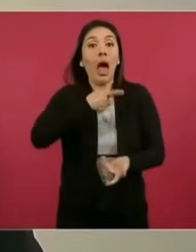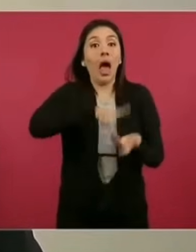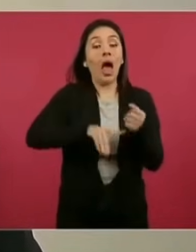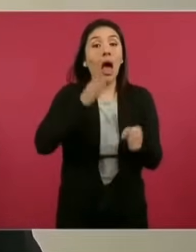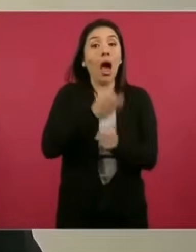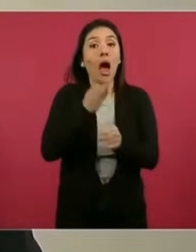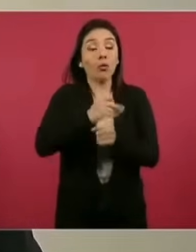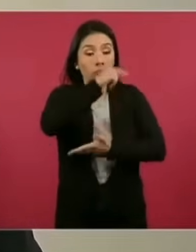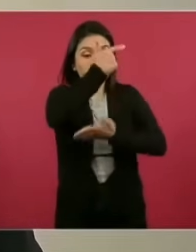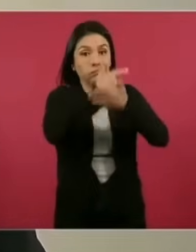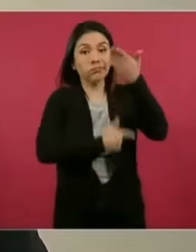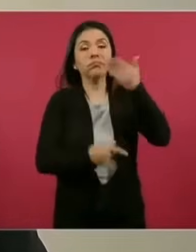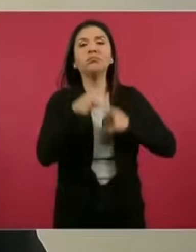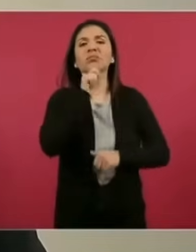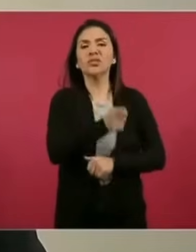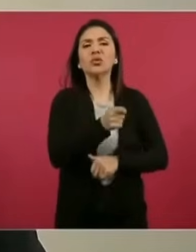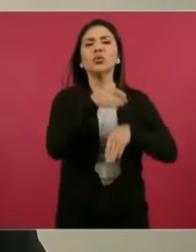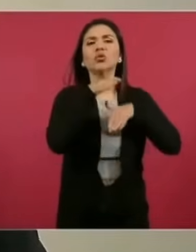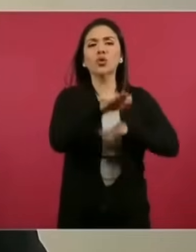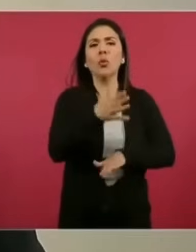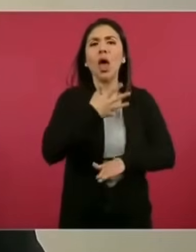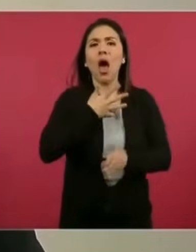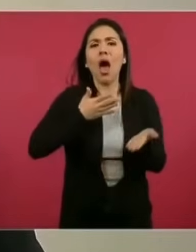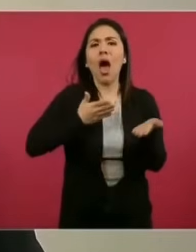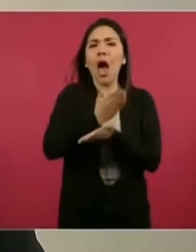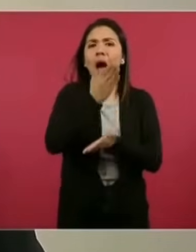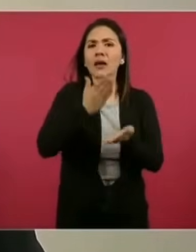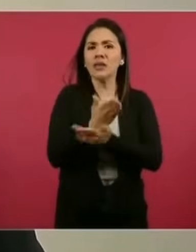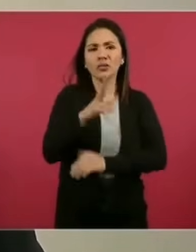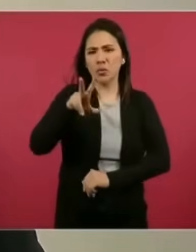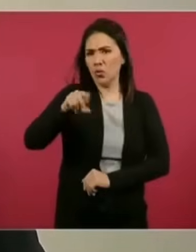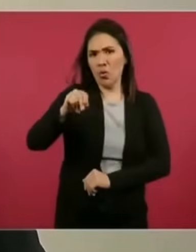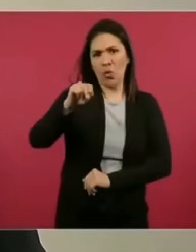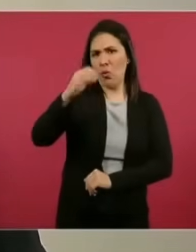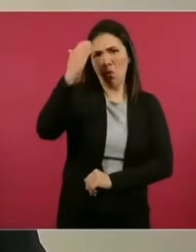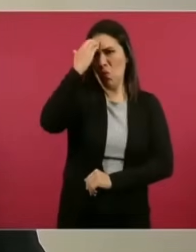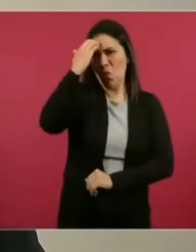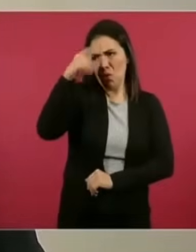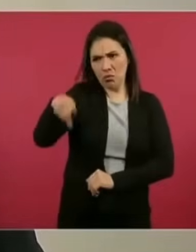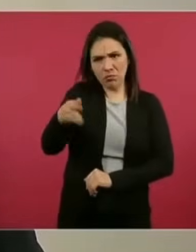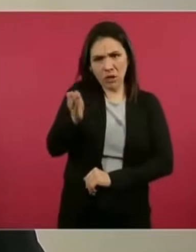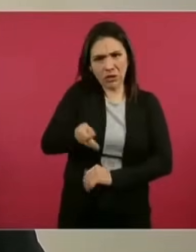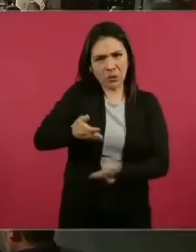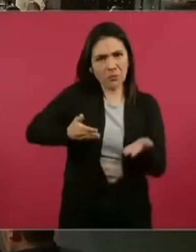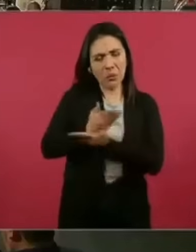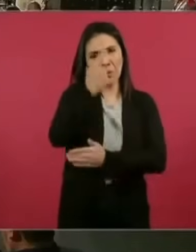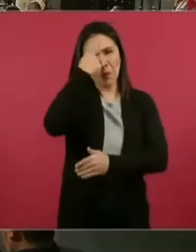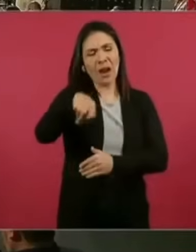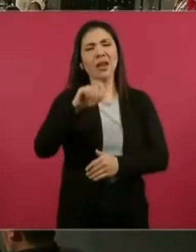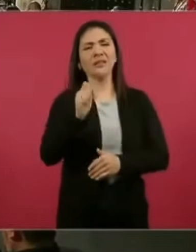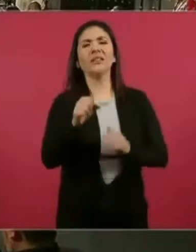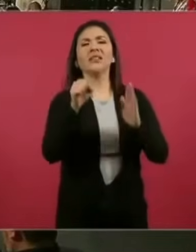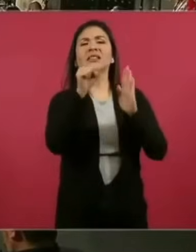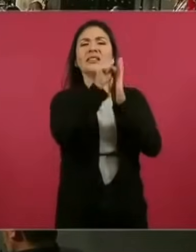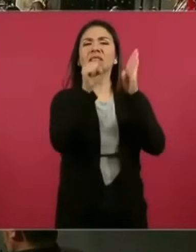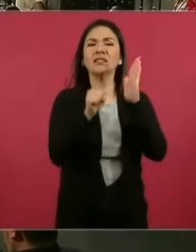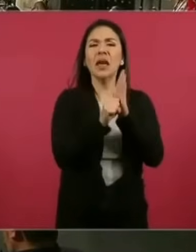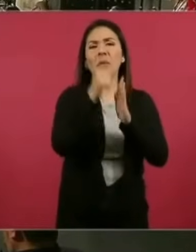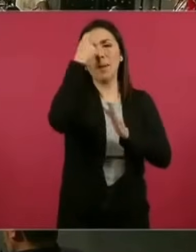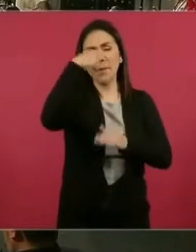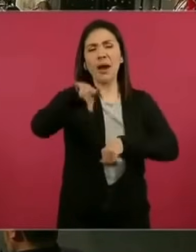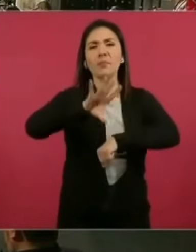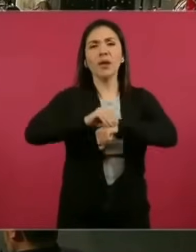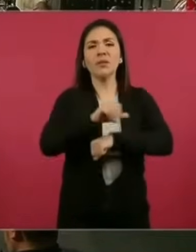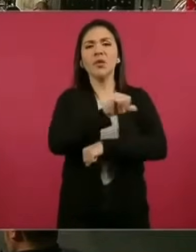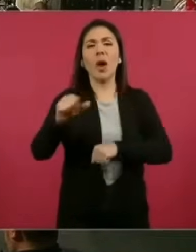al momento respecto al acceso no autorizado al sistema de acreditación de periodistas